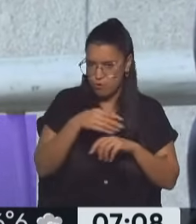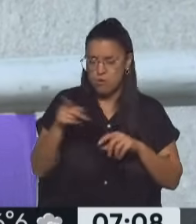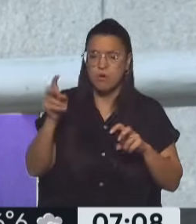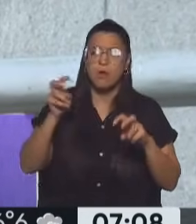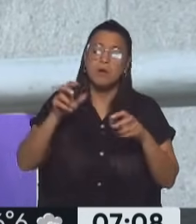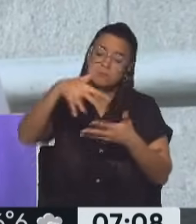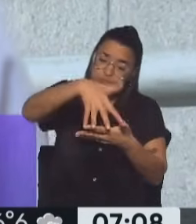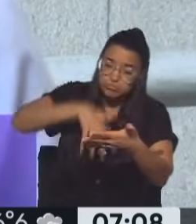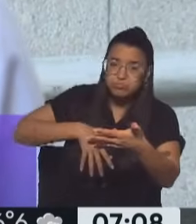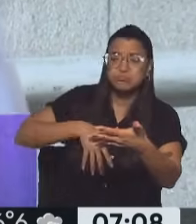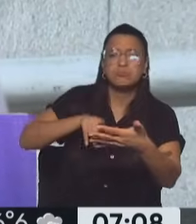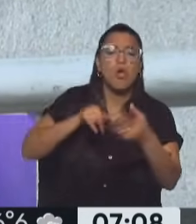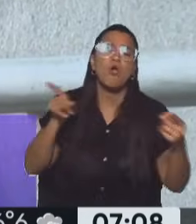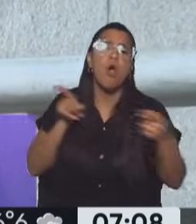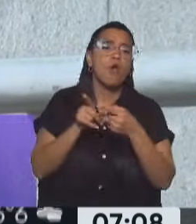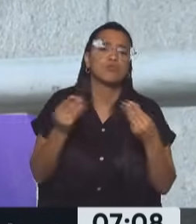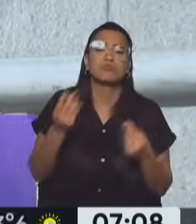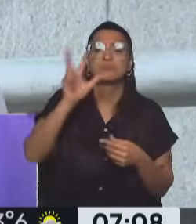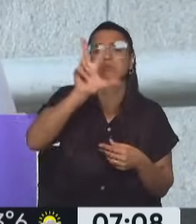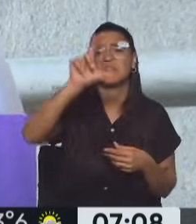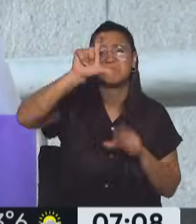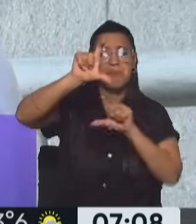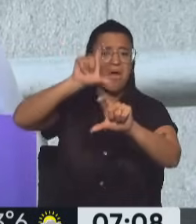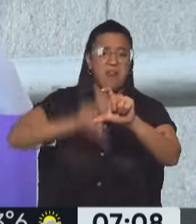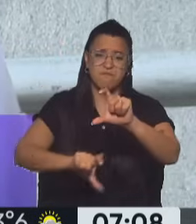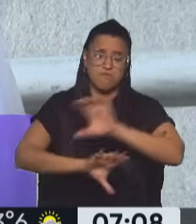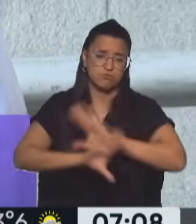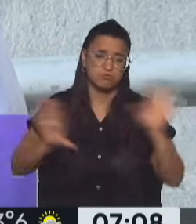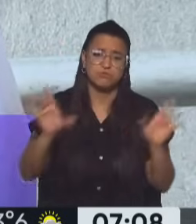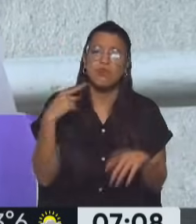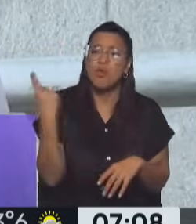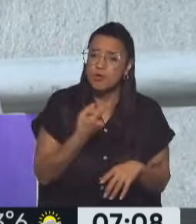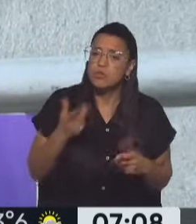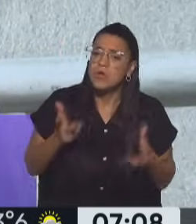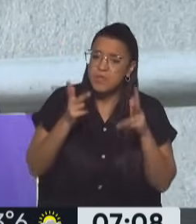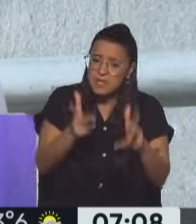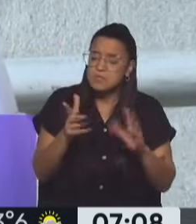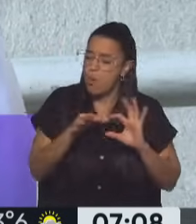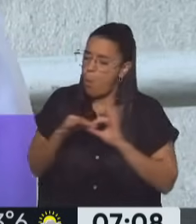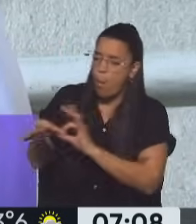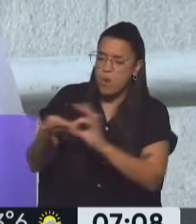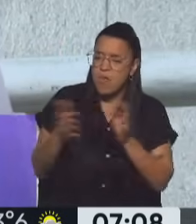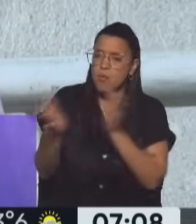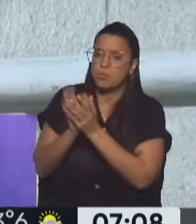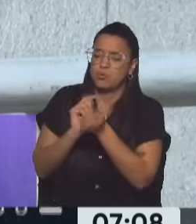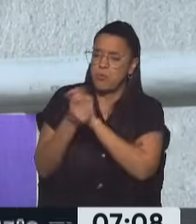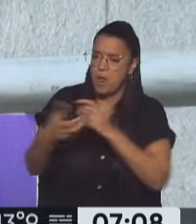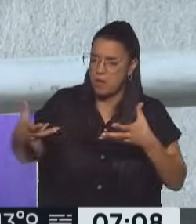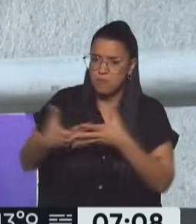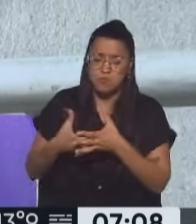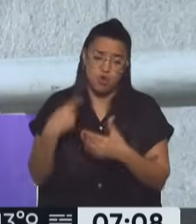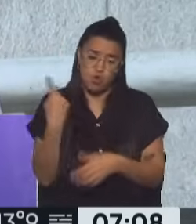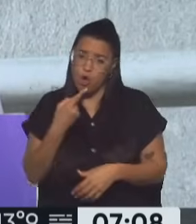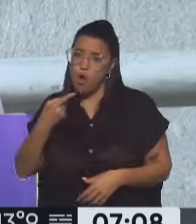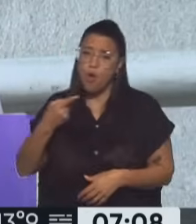documento muy breve de solo 3 párrafos donde ratificamos la unidad de Juntos por el Cambio, nuestro carácter